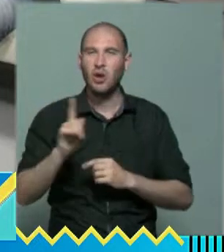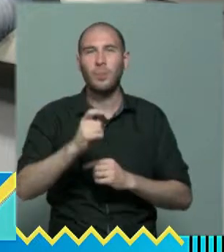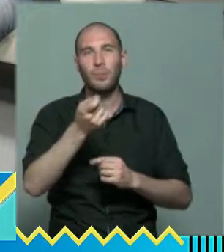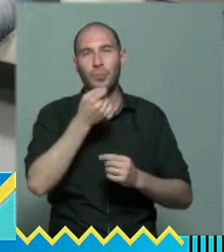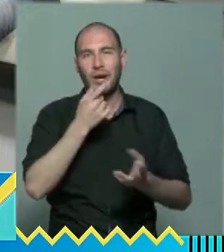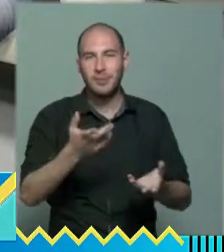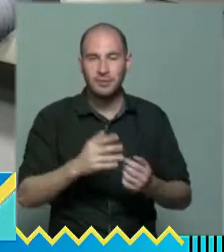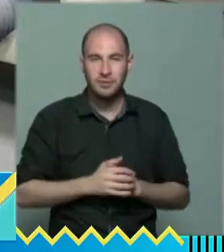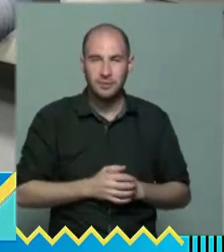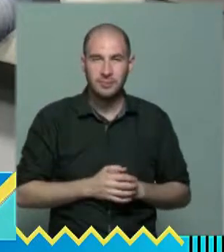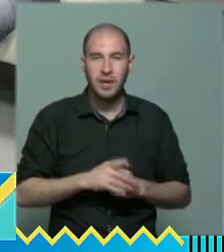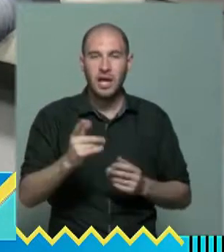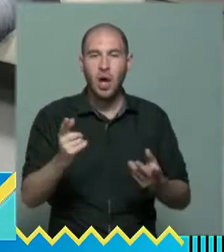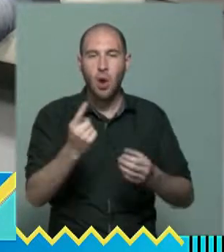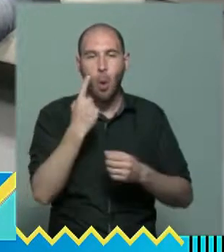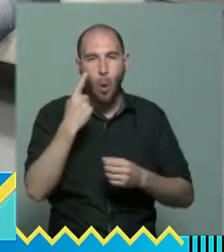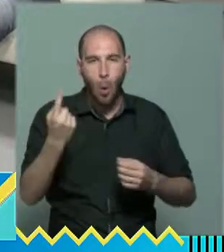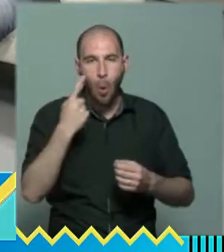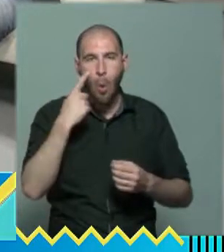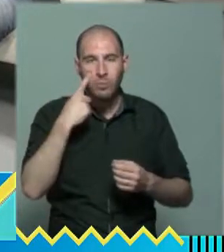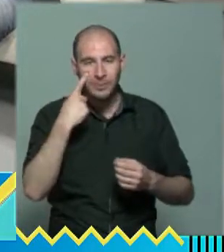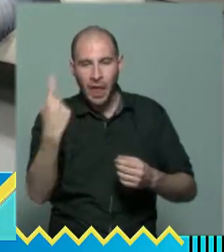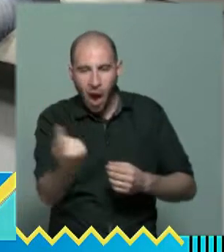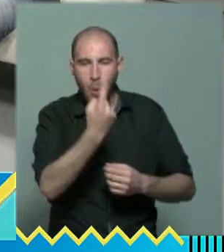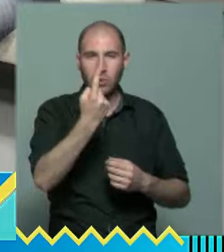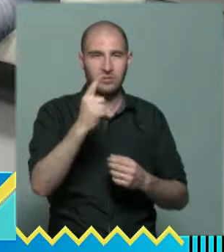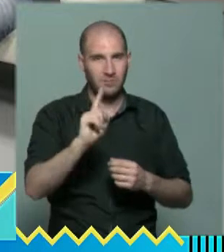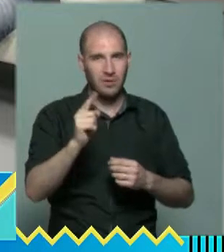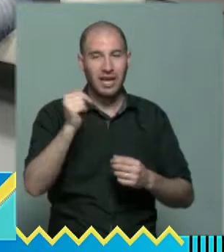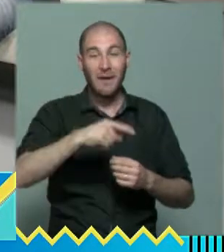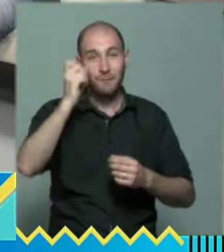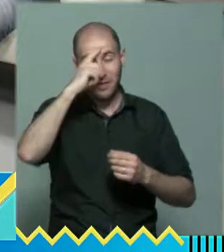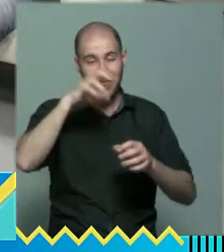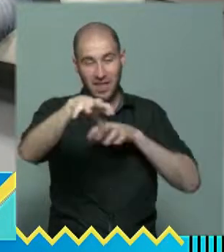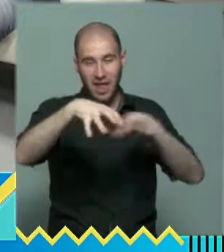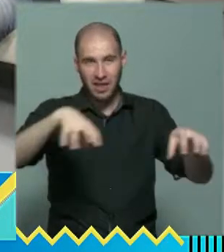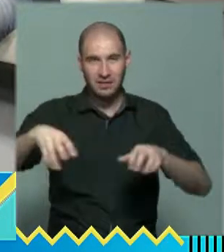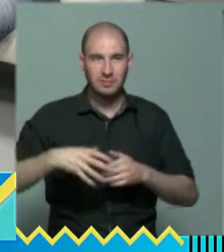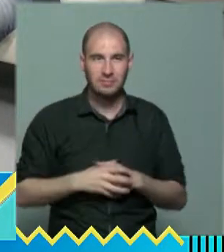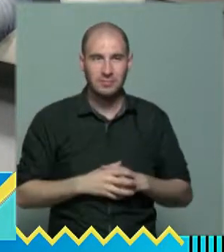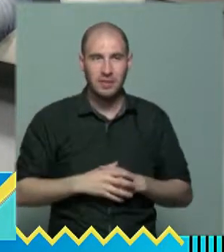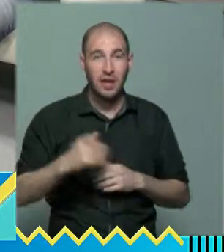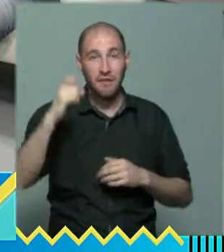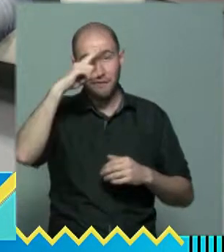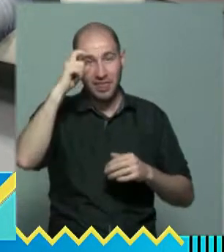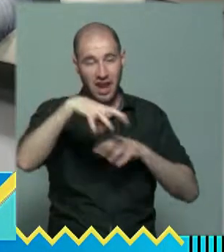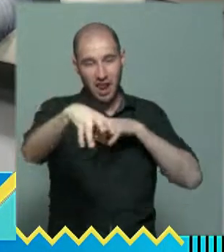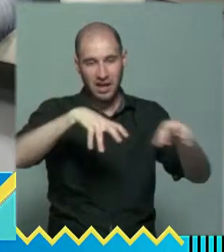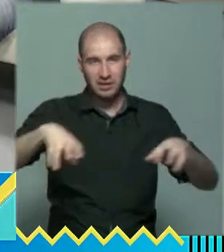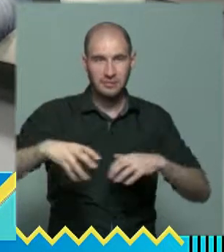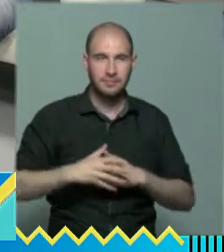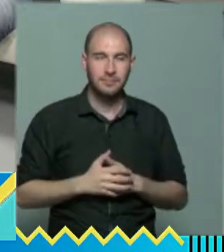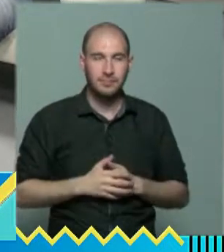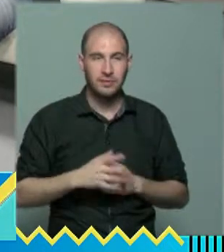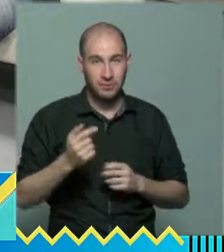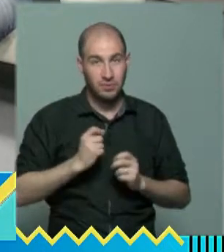que se tiene que unificar, todo lo contrario, lo que tiene que hacerse es federalizar el sistema. Y federalizando el sistema, y a